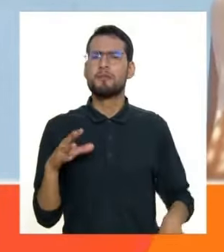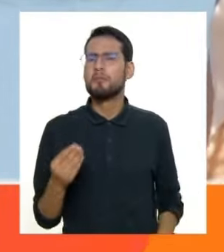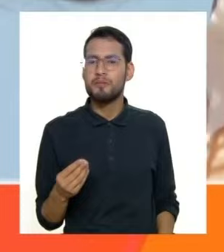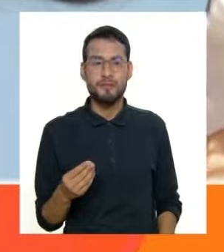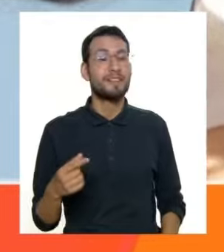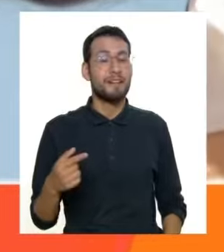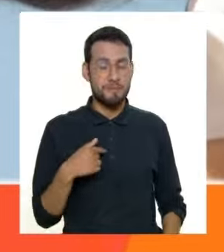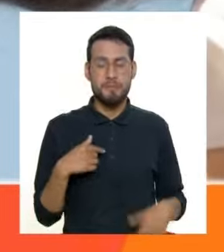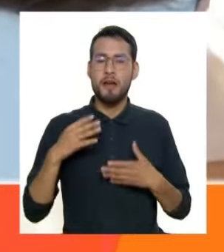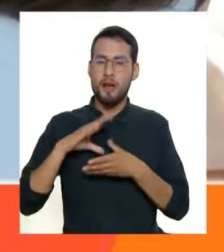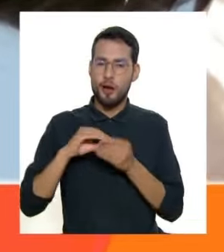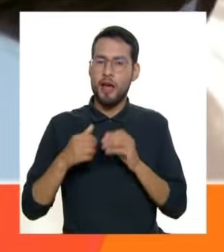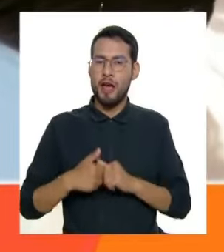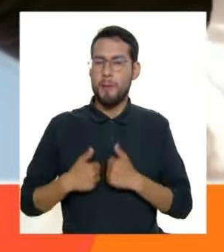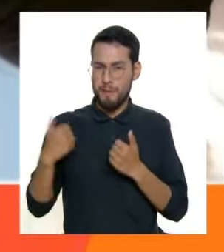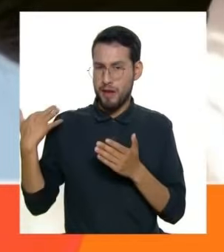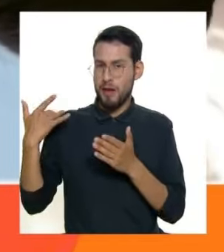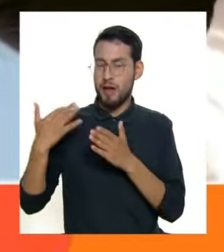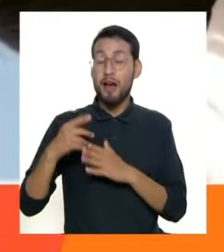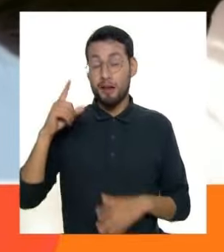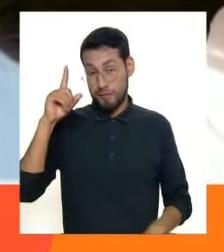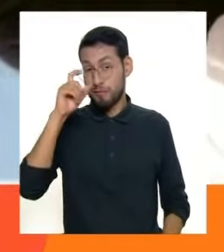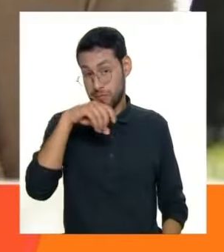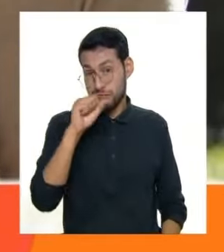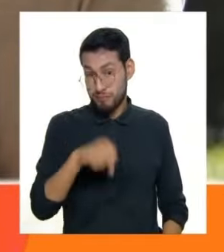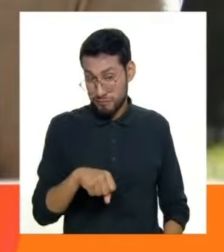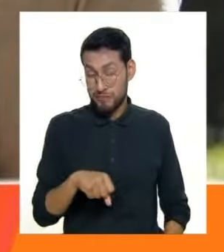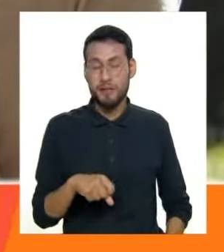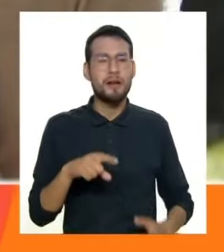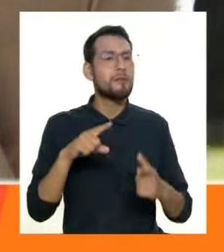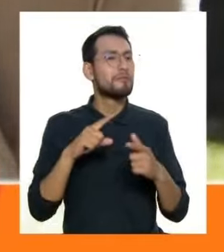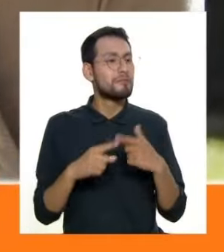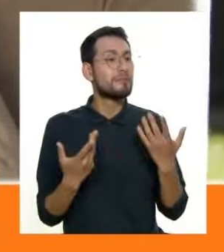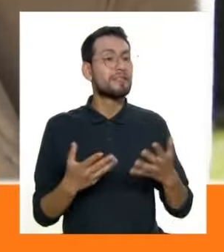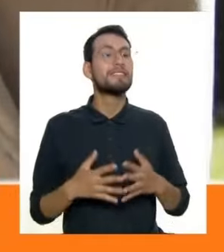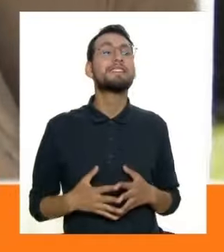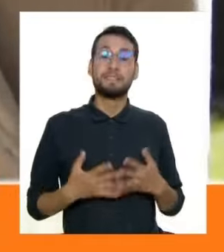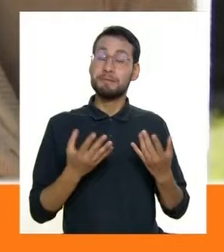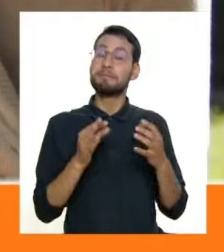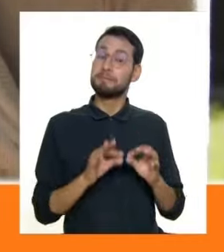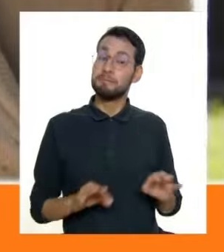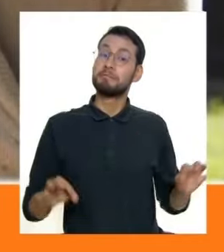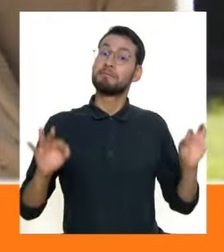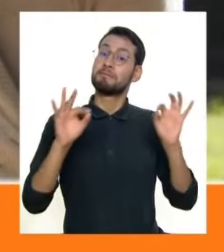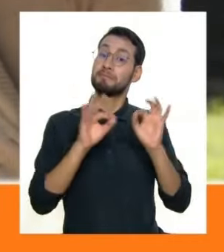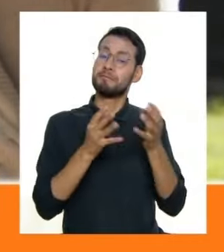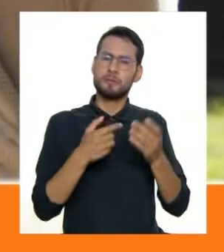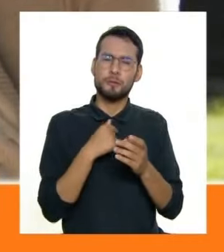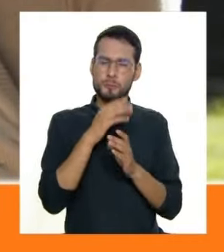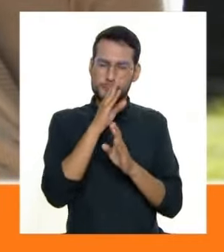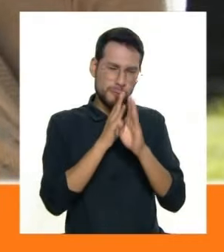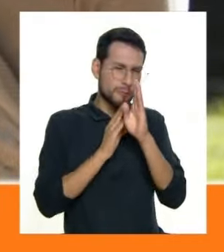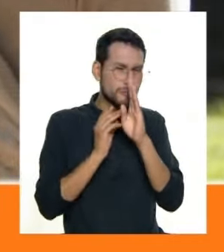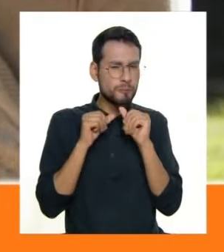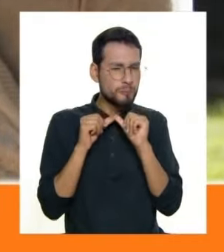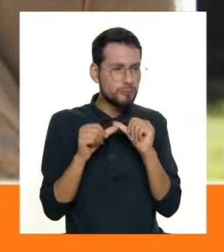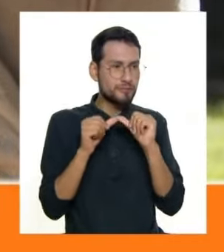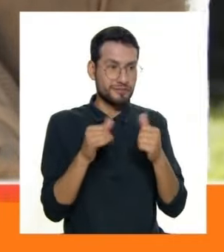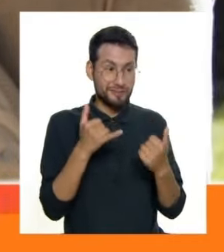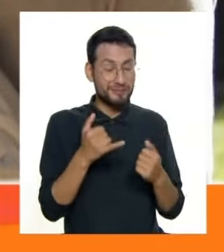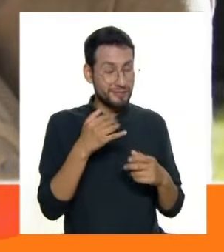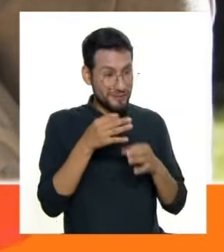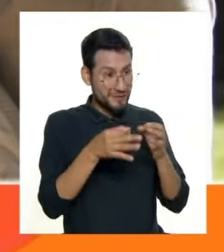tenido toda una historia de vida con dificultades. Sin embargo, ahí viene un pilar importantísimo que es la resiliencia. Uh-huh. Y que ya lo vamos a hablar